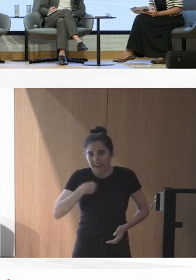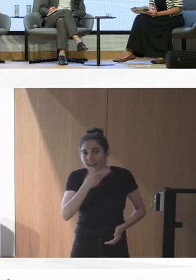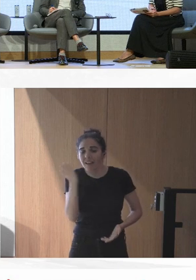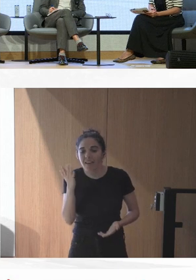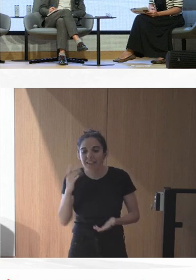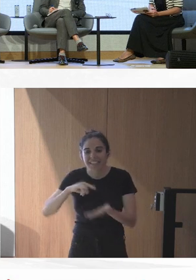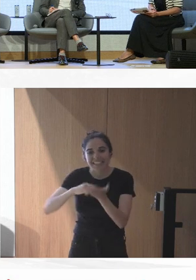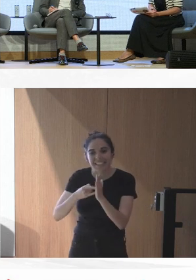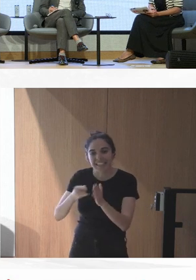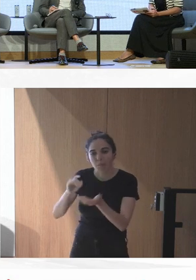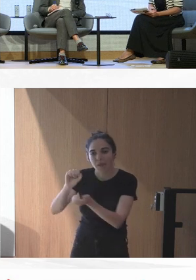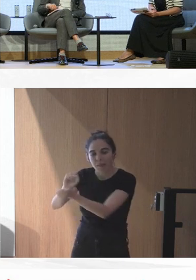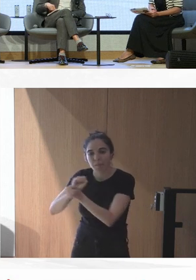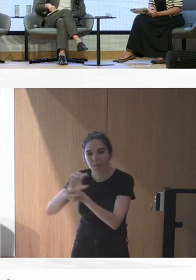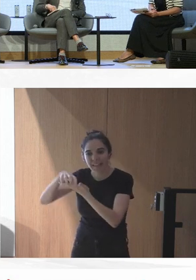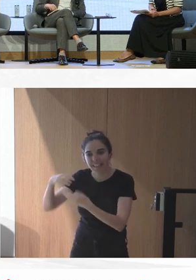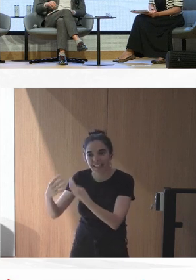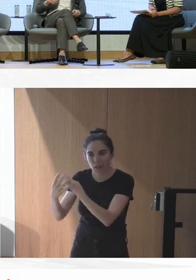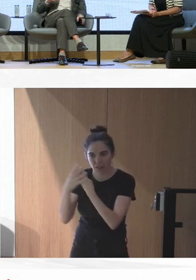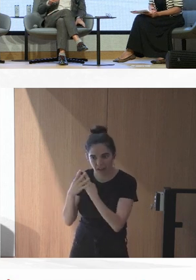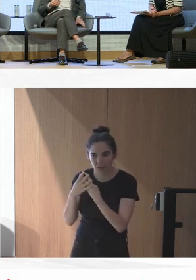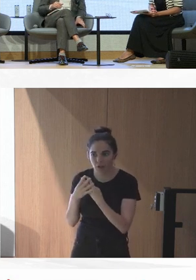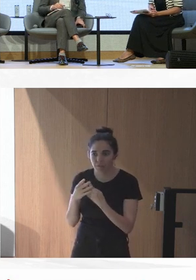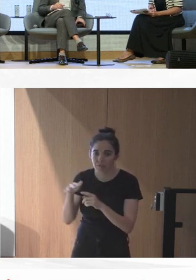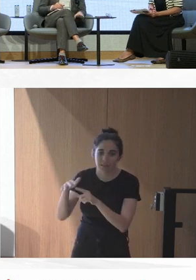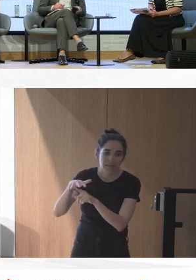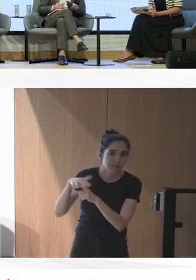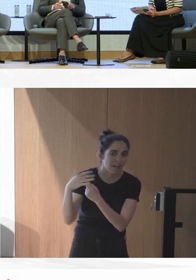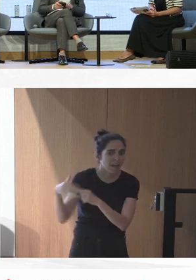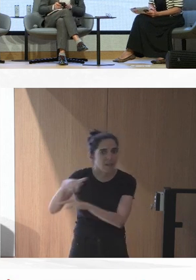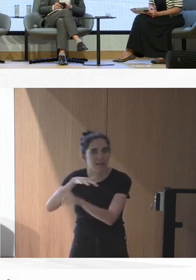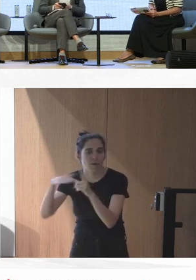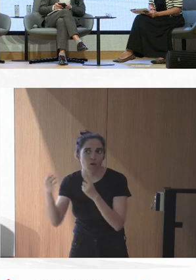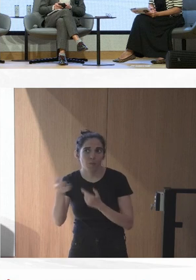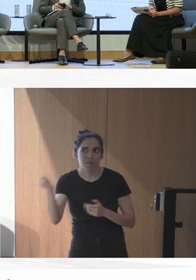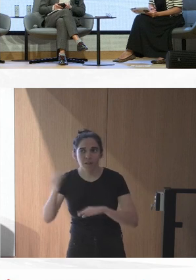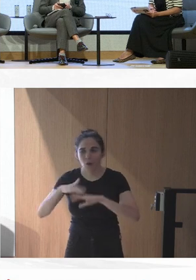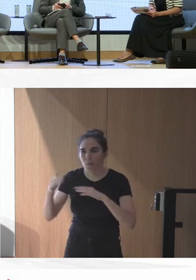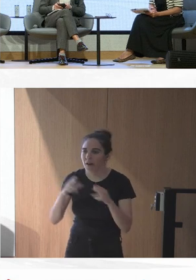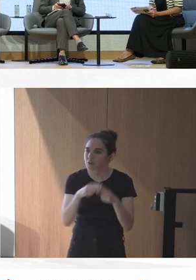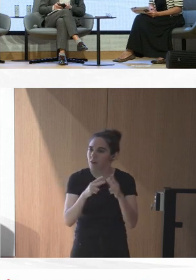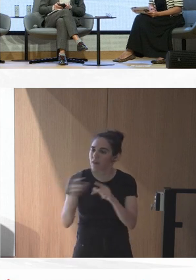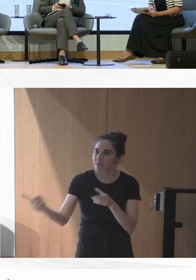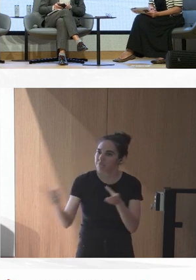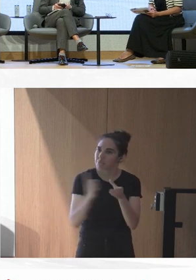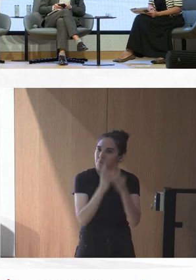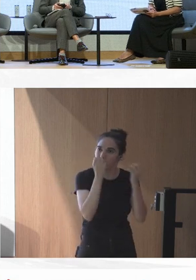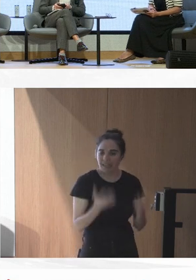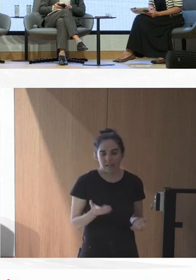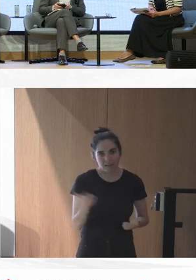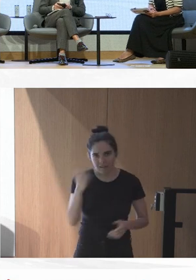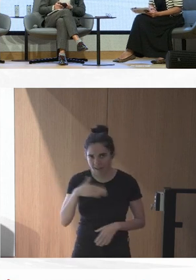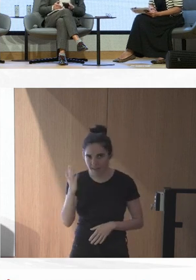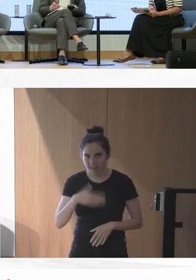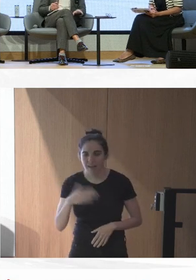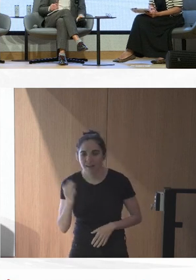penitenciarios, nos hemos percatado de que no son entornos ideales, ¿no? De rehabilitación, de reinserción, por por el contrario,